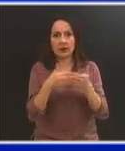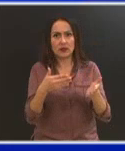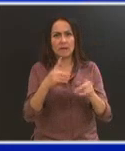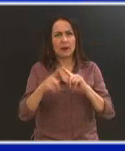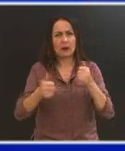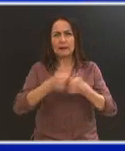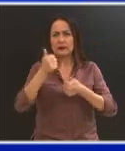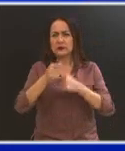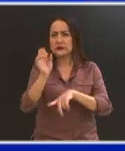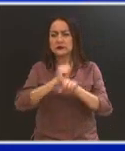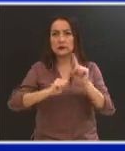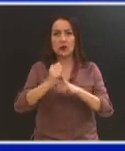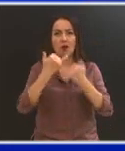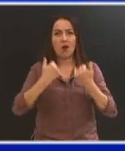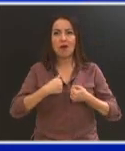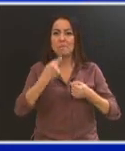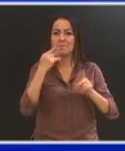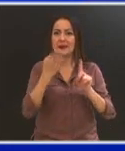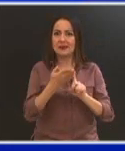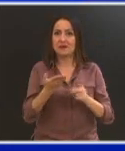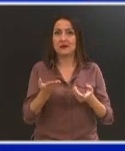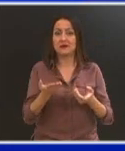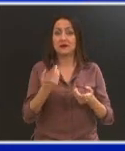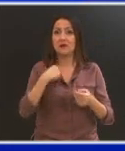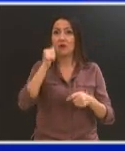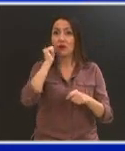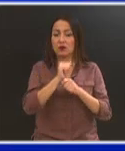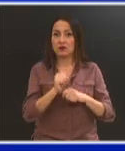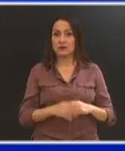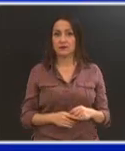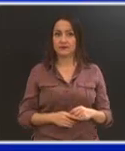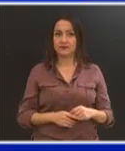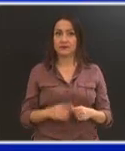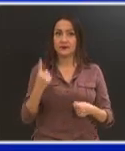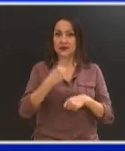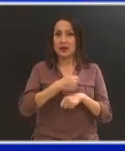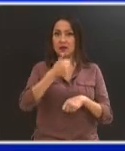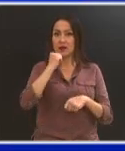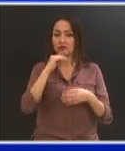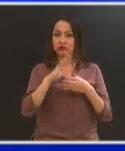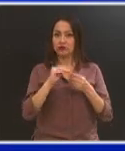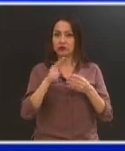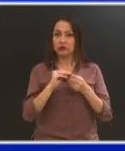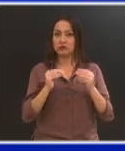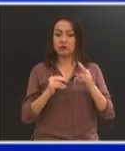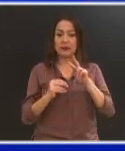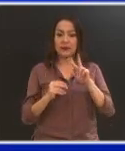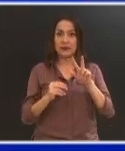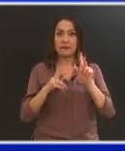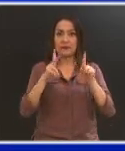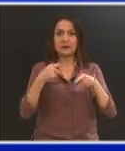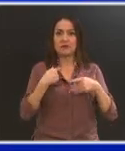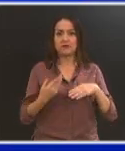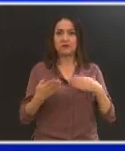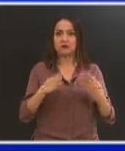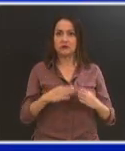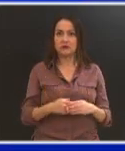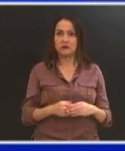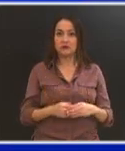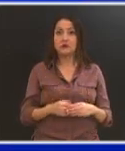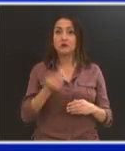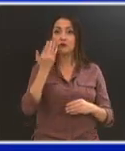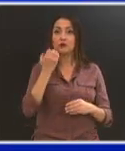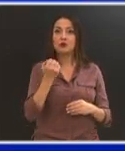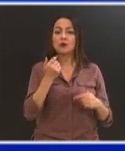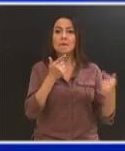de sus casos se están dando víctimas colaterales. Recordemos que el día de ayer comentamos que cerca de 23 personas ya han fallecido a raíz